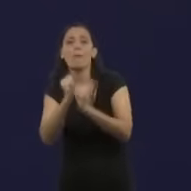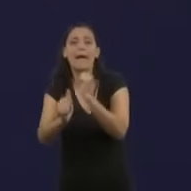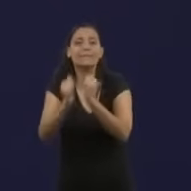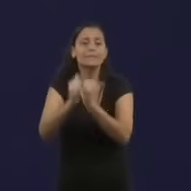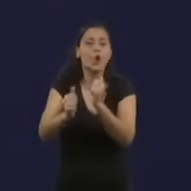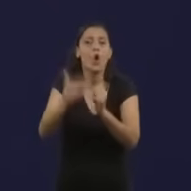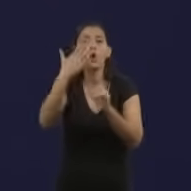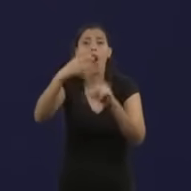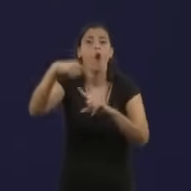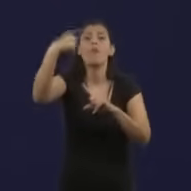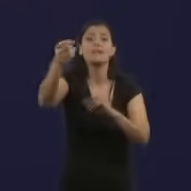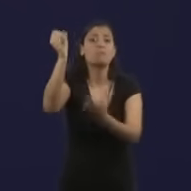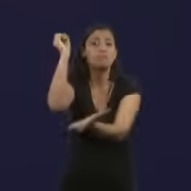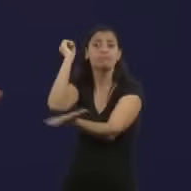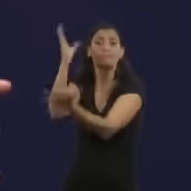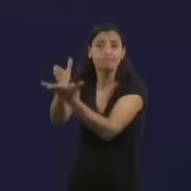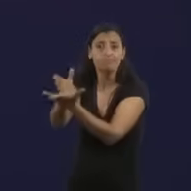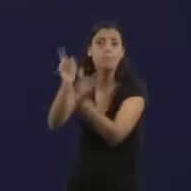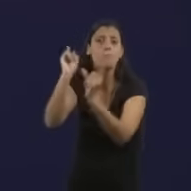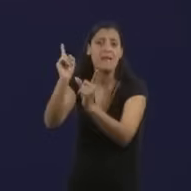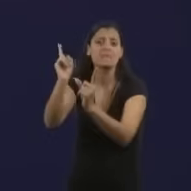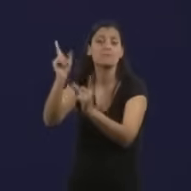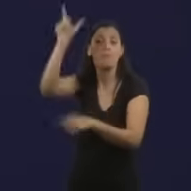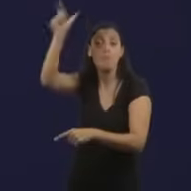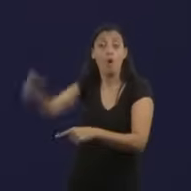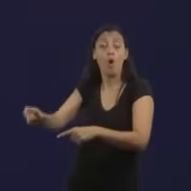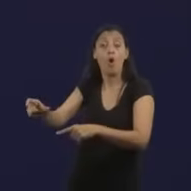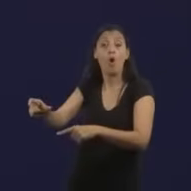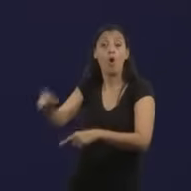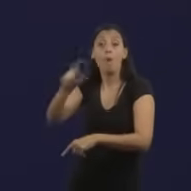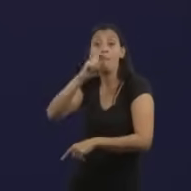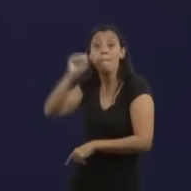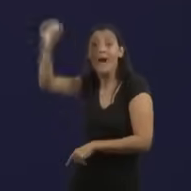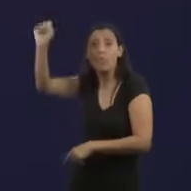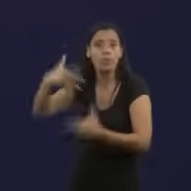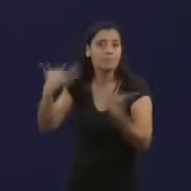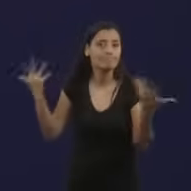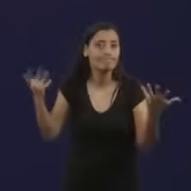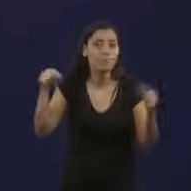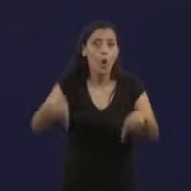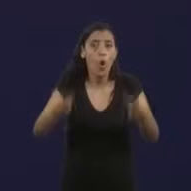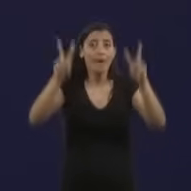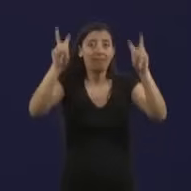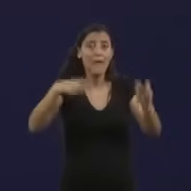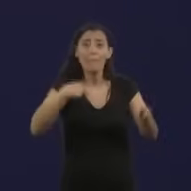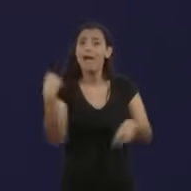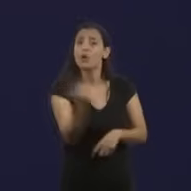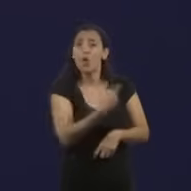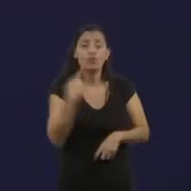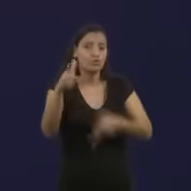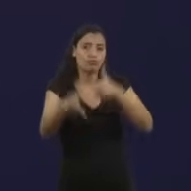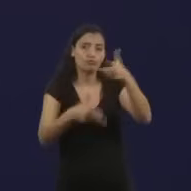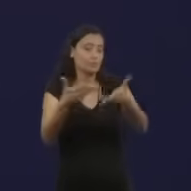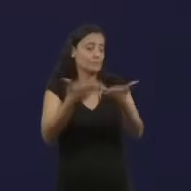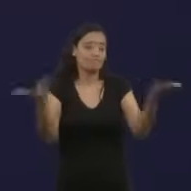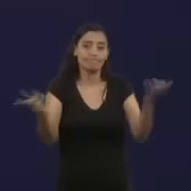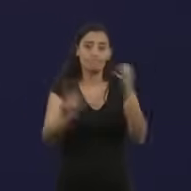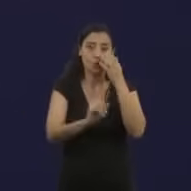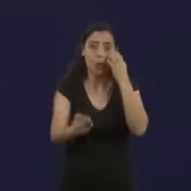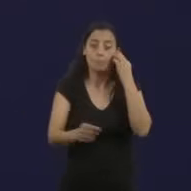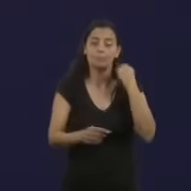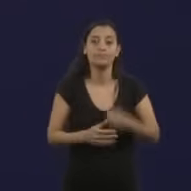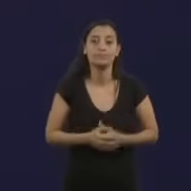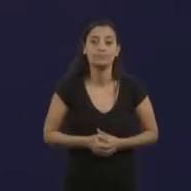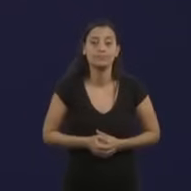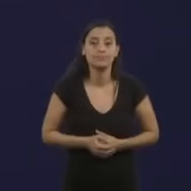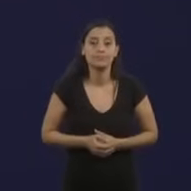castigue a castigue al dictador maduro Bueno será un tema que no no no Hoy no podemos hacer absolutamente ninguna precisión ni ninguna